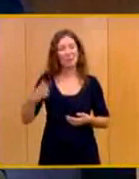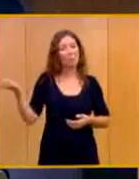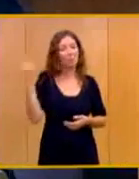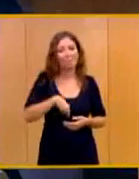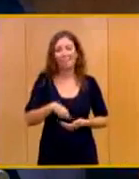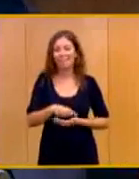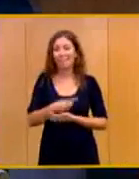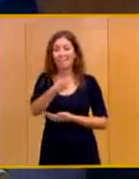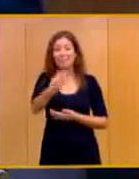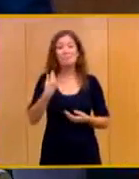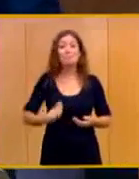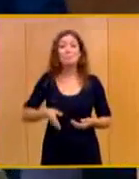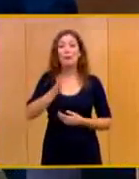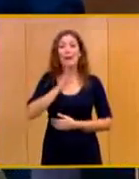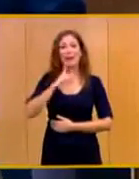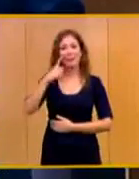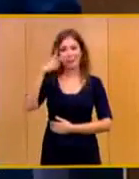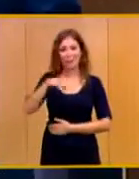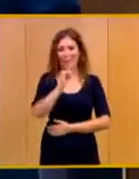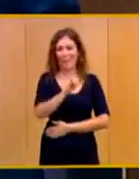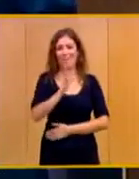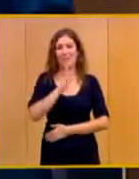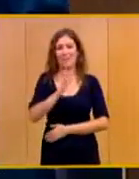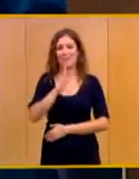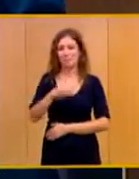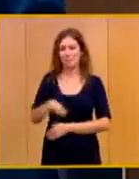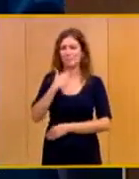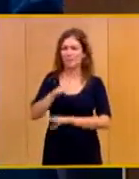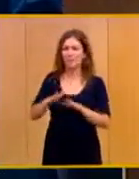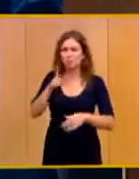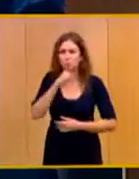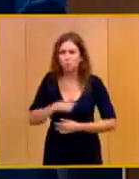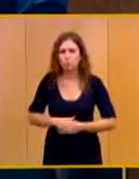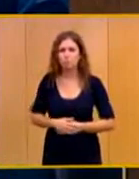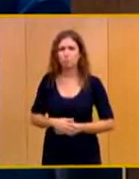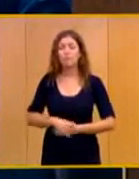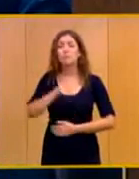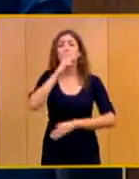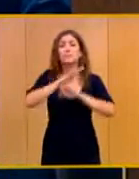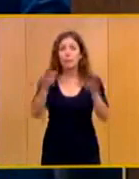acaba de reconocerlo ahora aquí. Silencio, por favor. Señorías, Silencio.